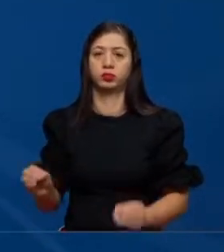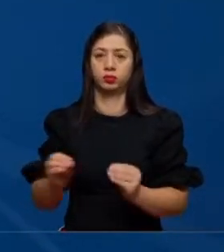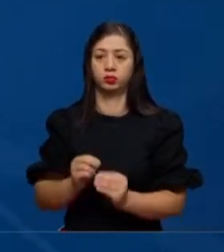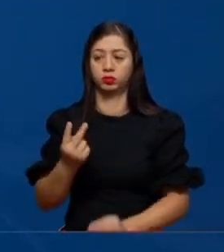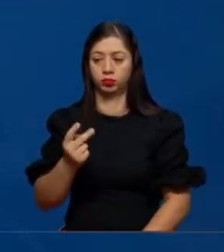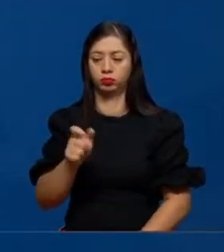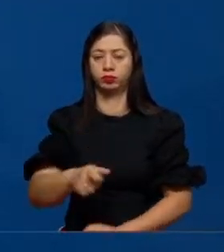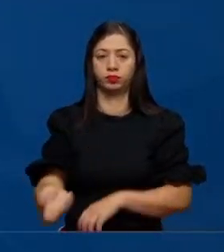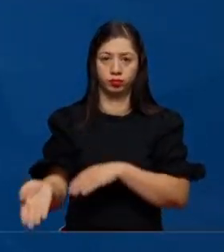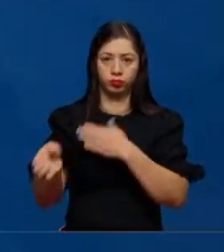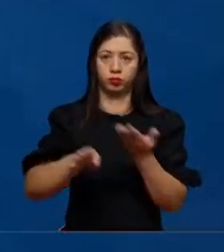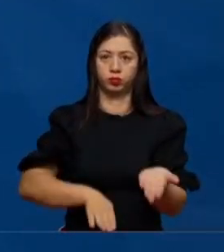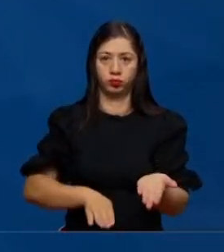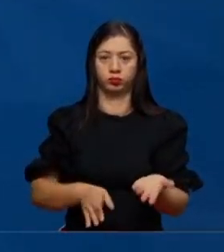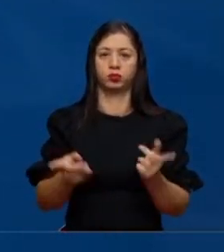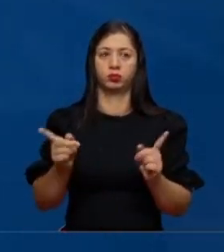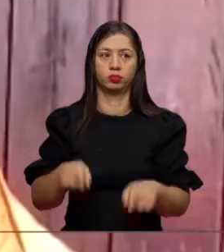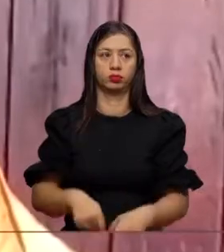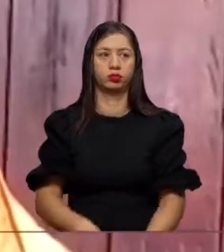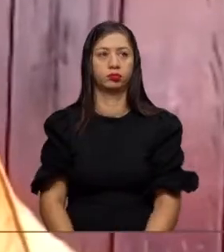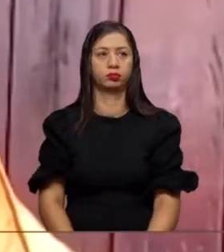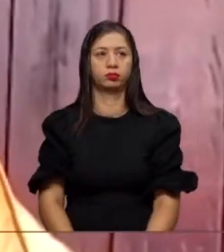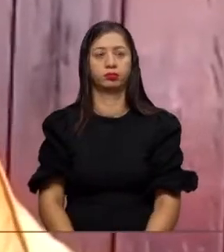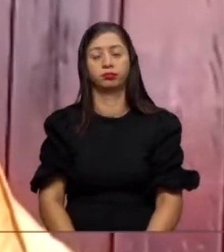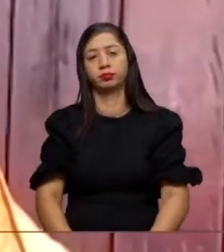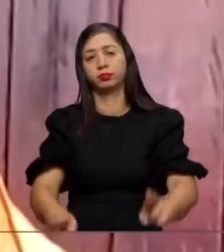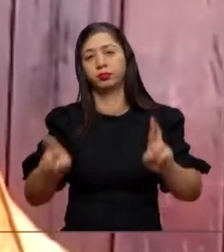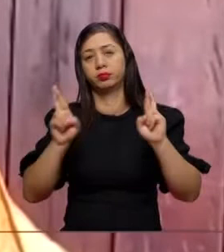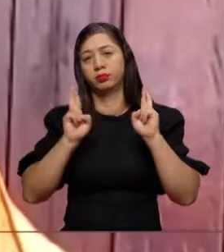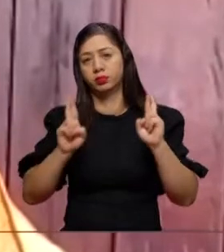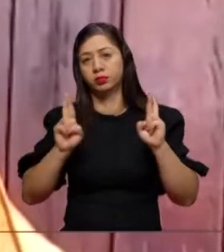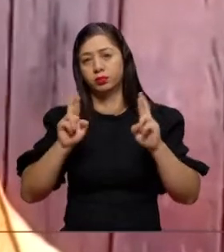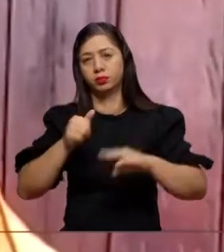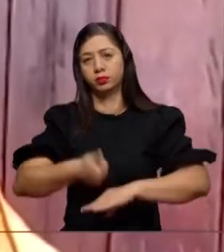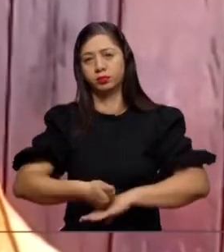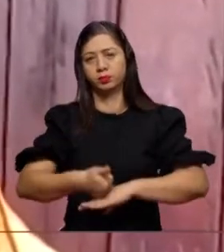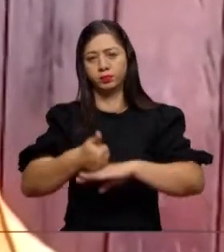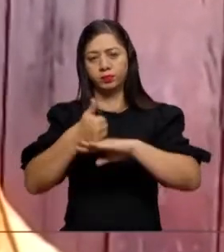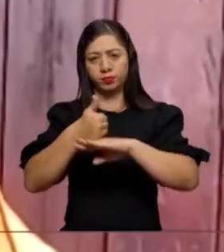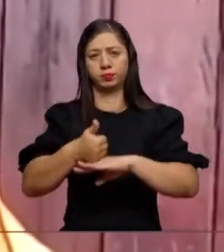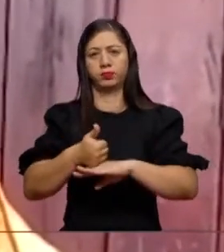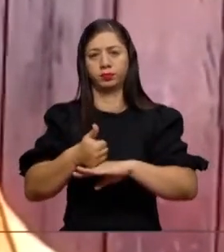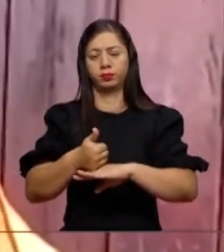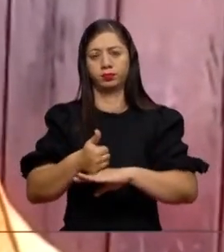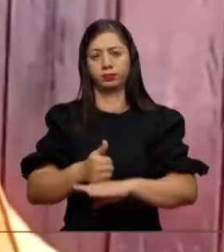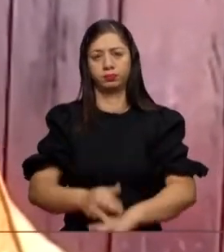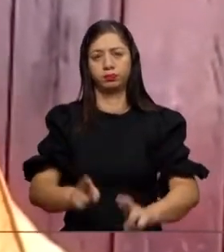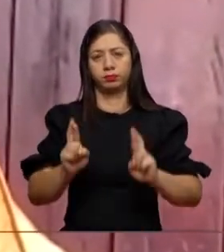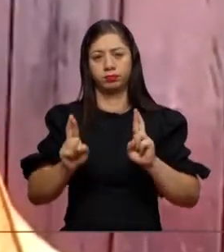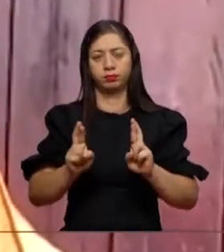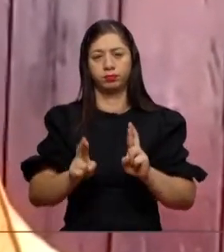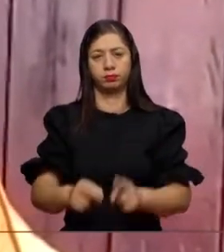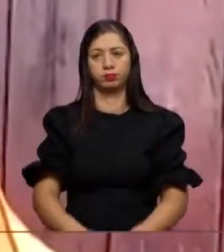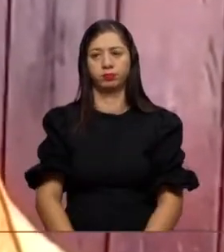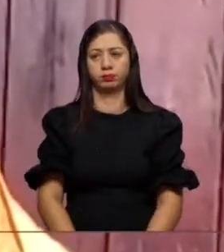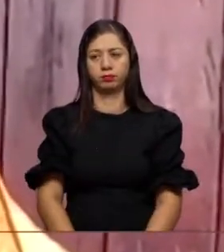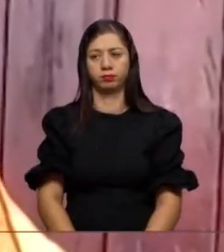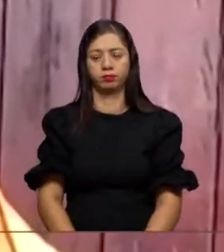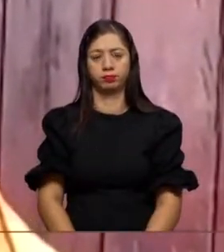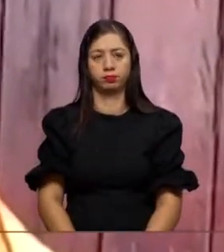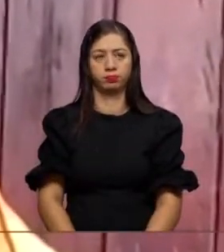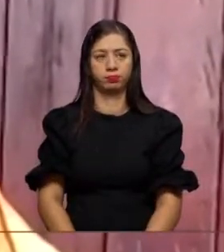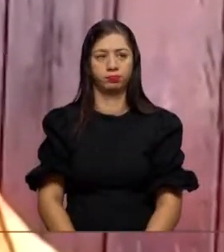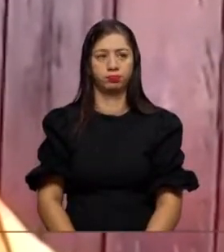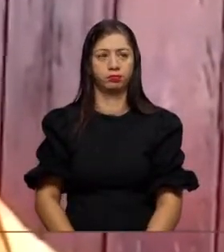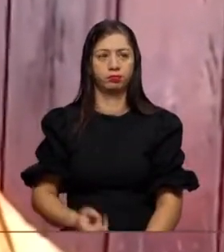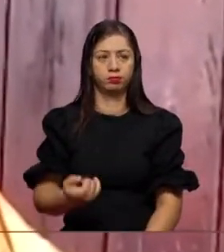también perdieron la vida. Esperemos pues que las autoridades tomen cartas en el asunto e